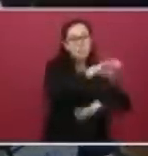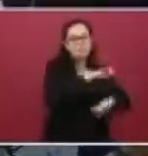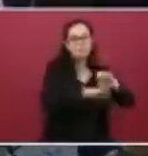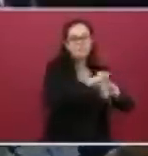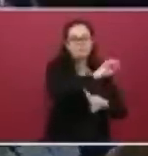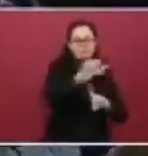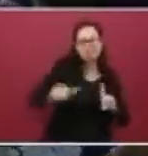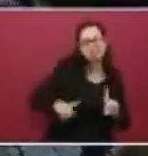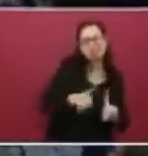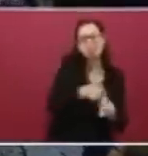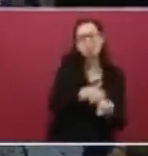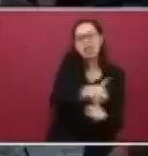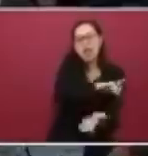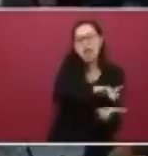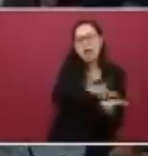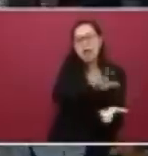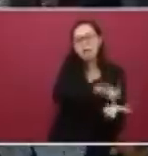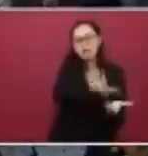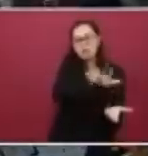que no quieren